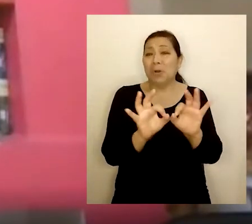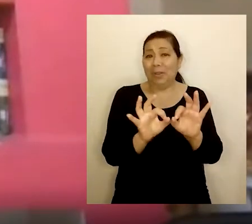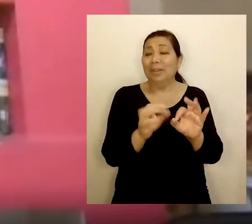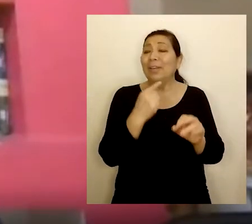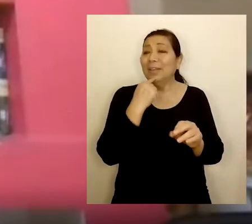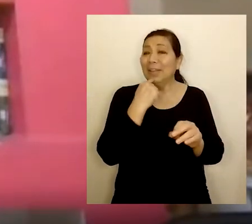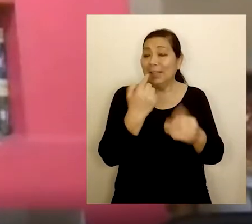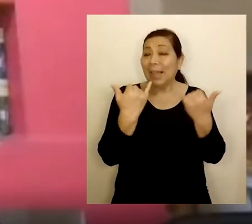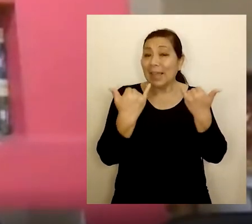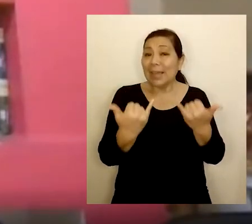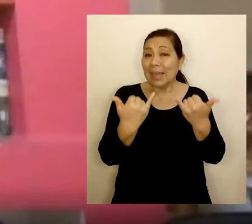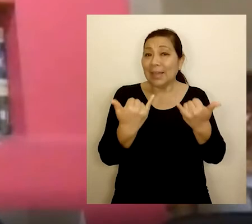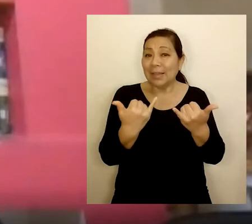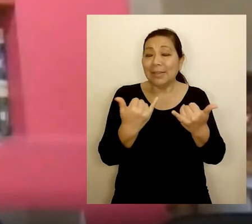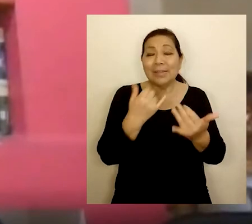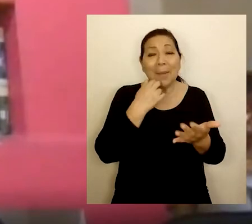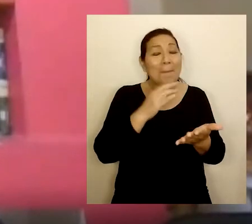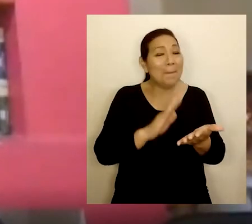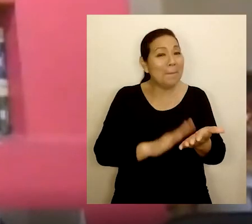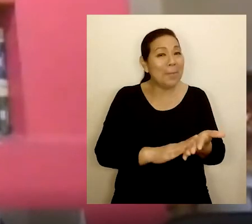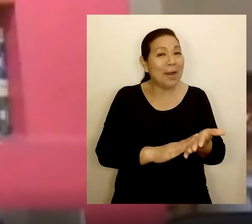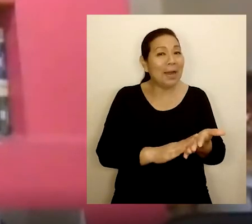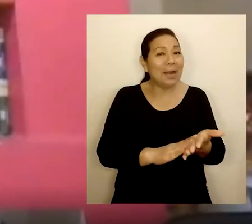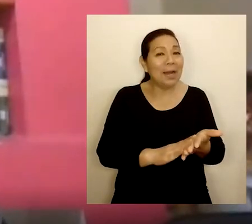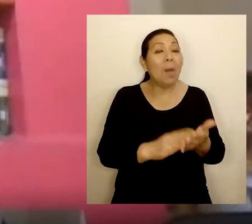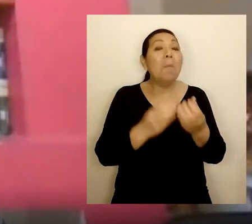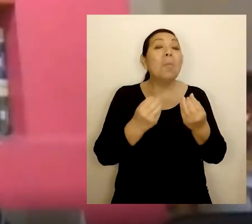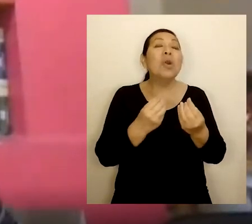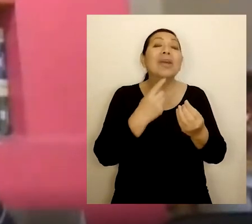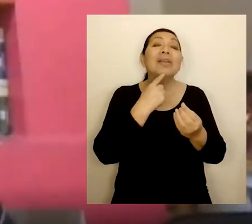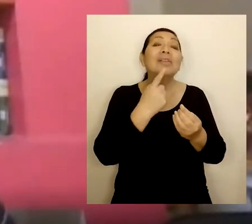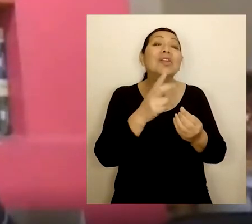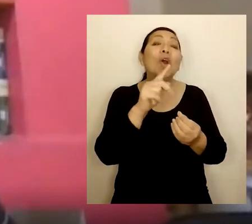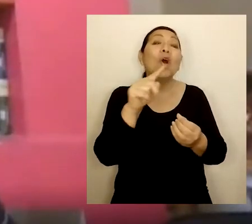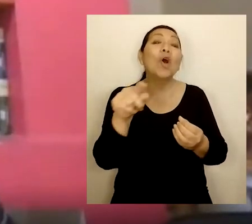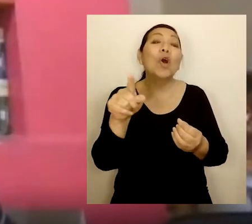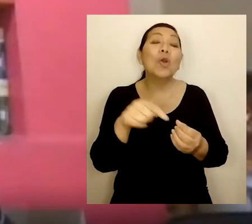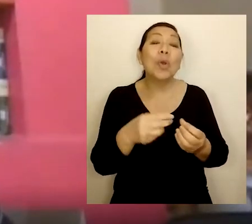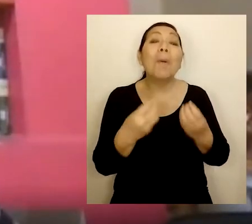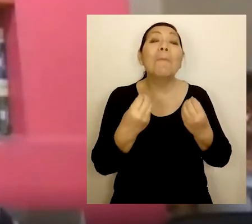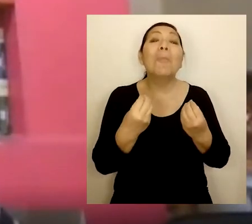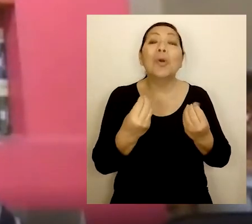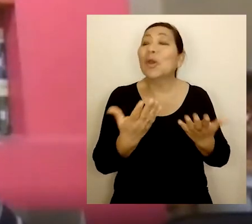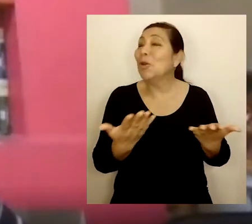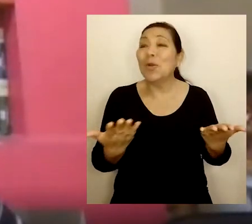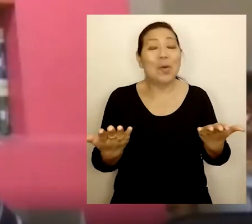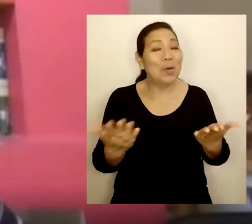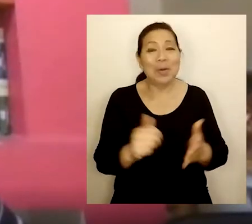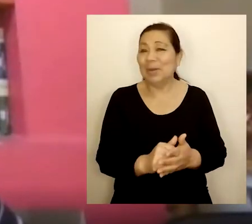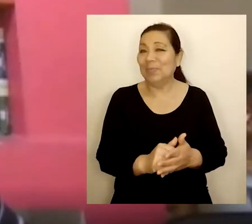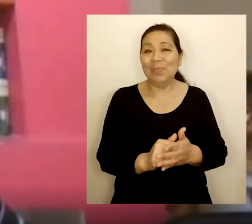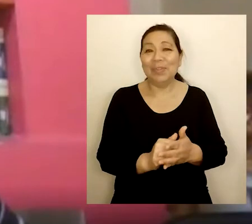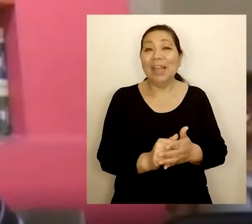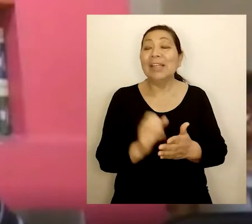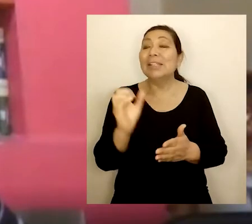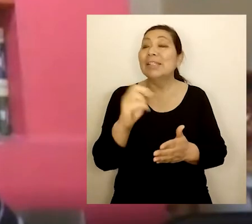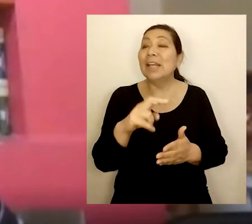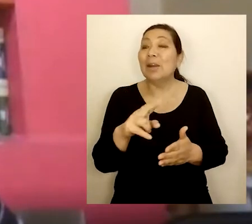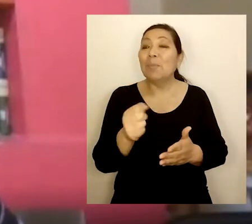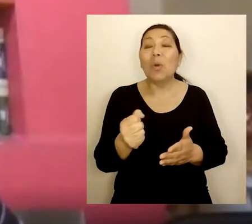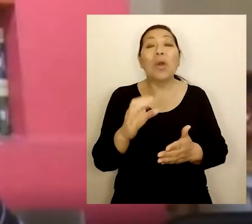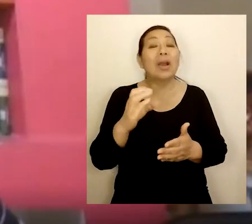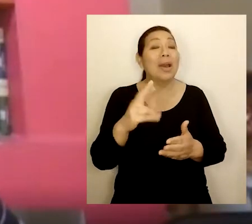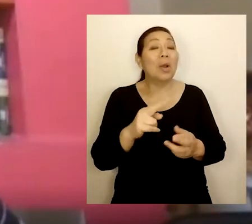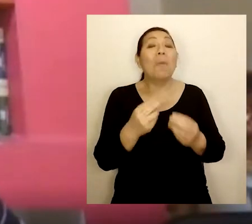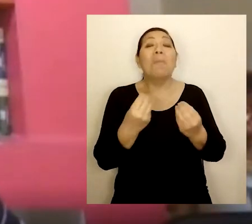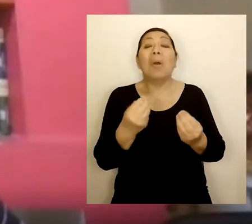determinar que en esta acta de infracción, ¿sabe por qué se declaró nula? Se declaró nula porque no participó Cervosa